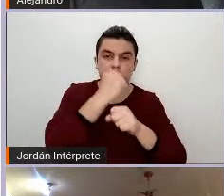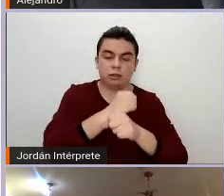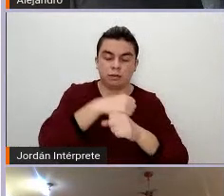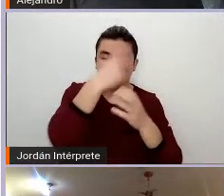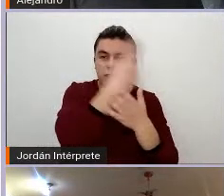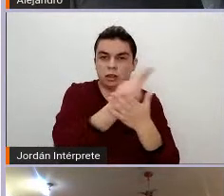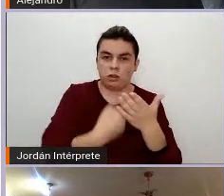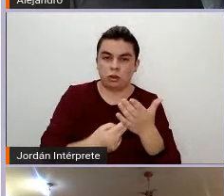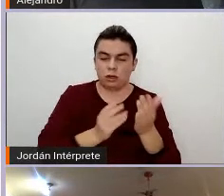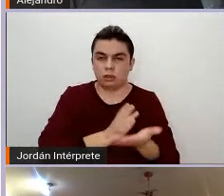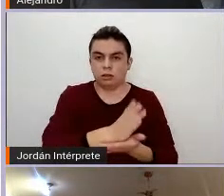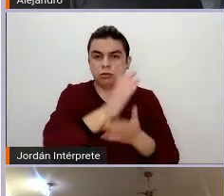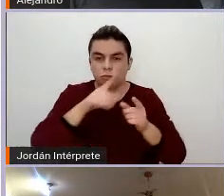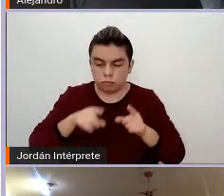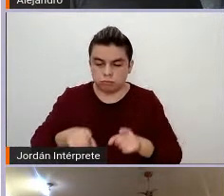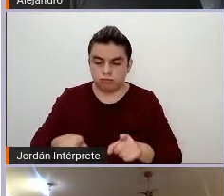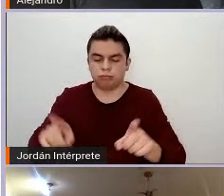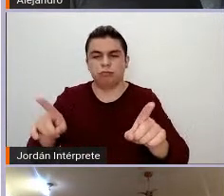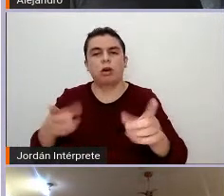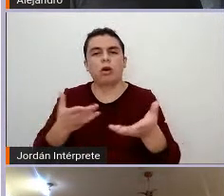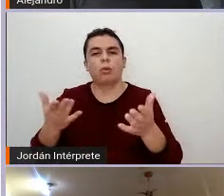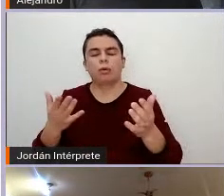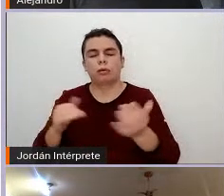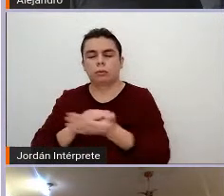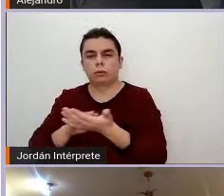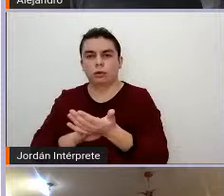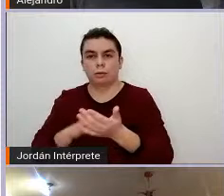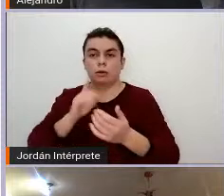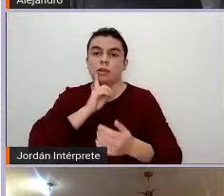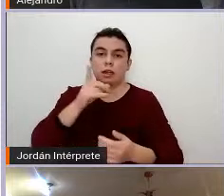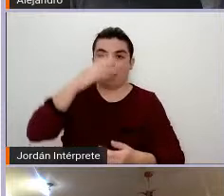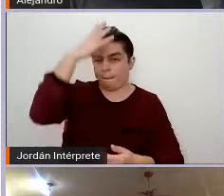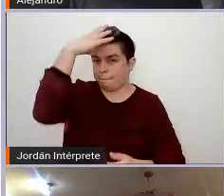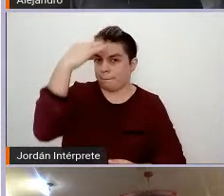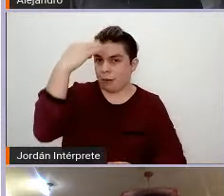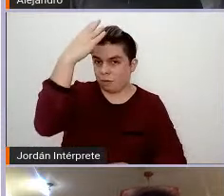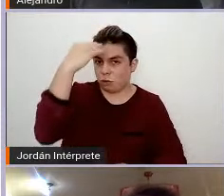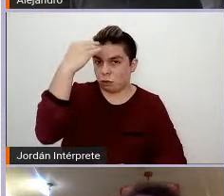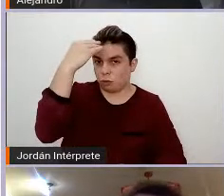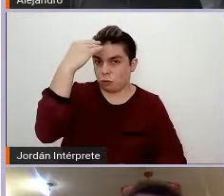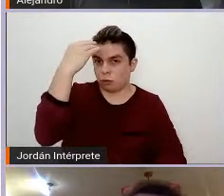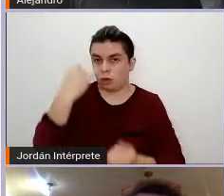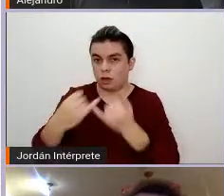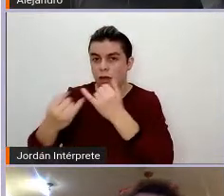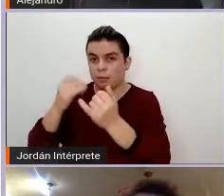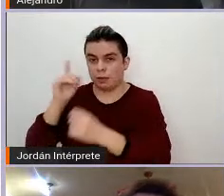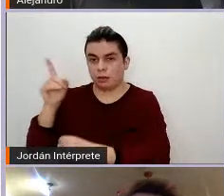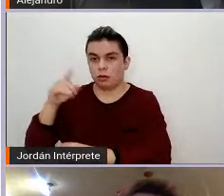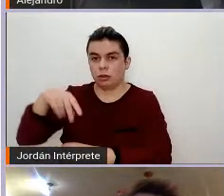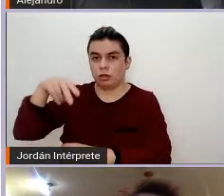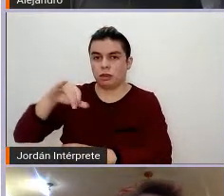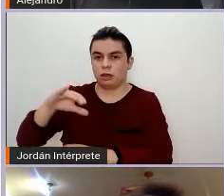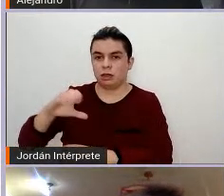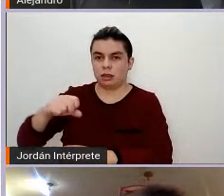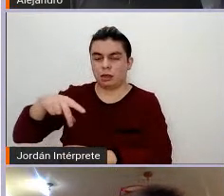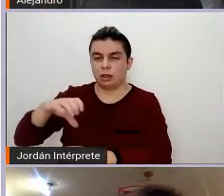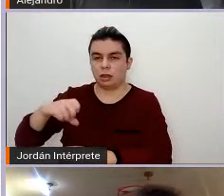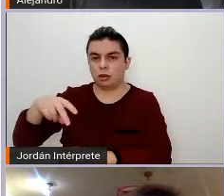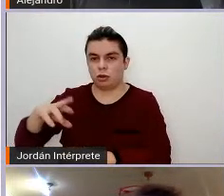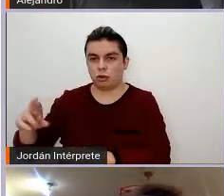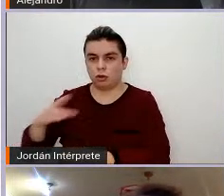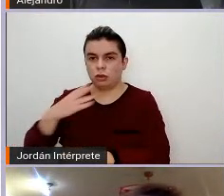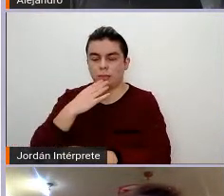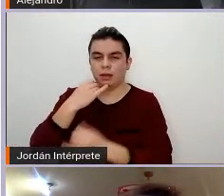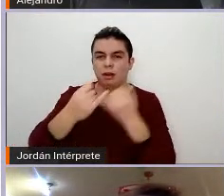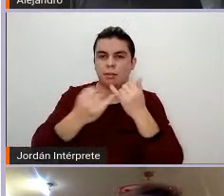primera influencia insoslayable corresponde a la de Pablo Neruda, amigo tanto de Nicanor como de Violeta, quien también tradujo muchos